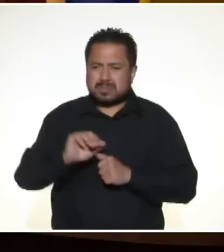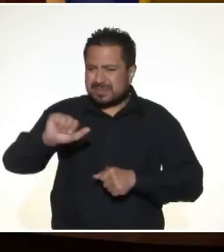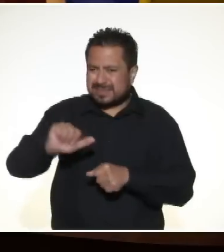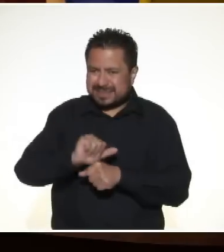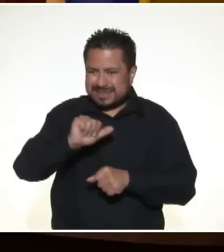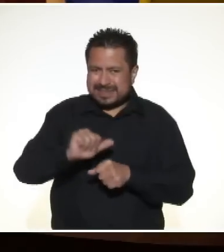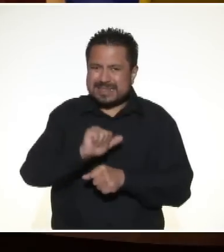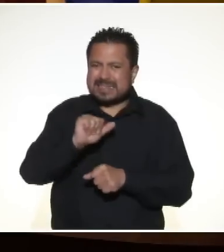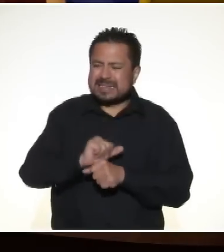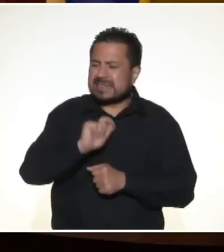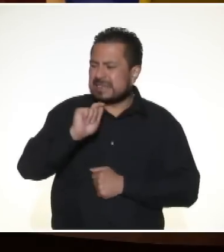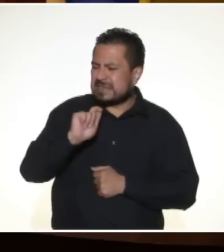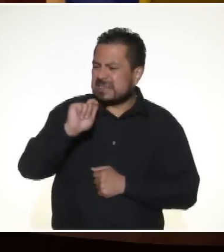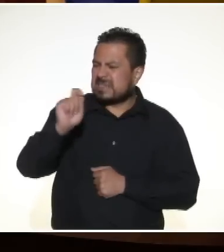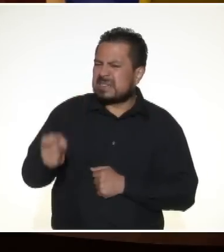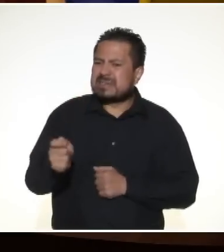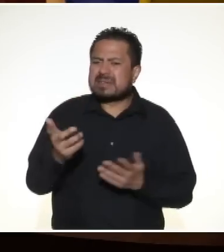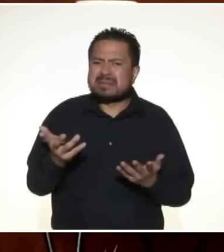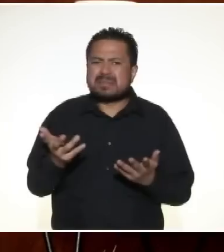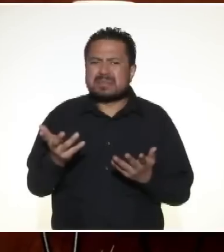conducir es una